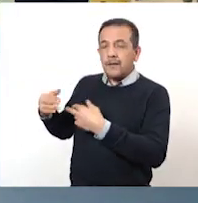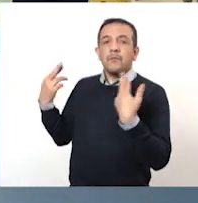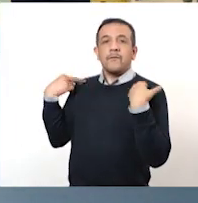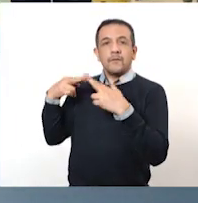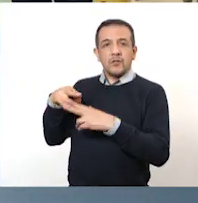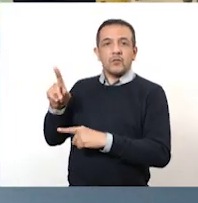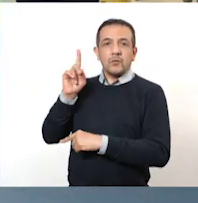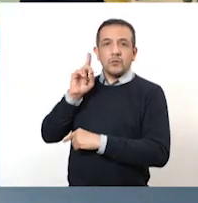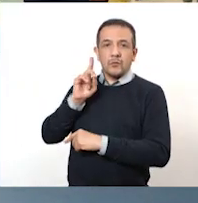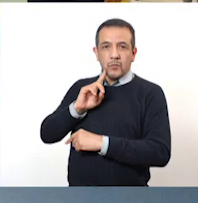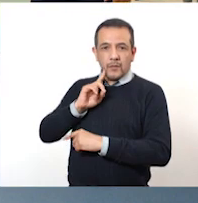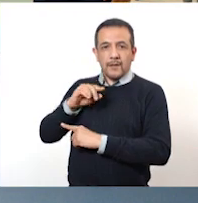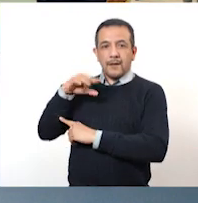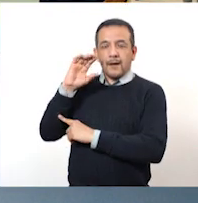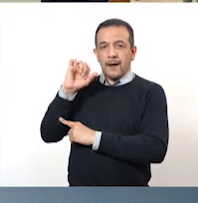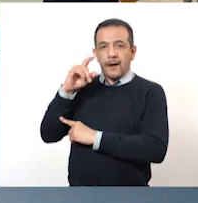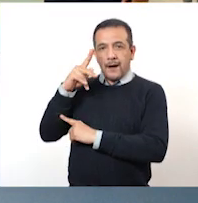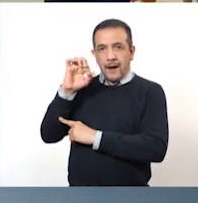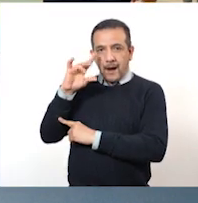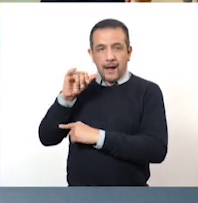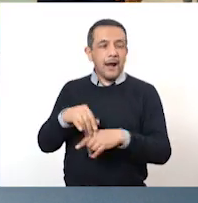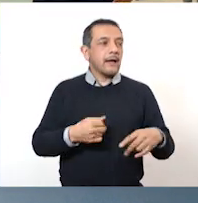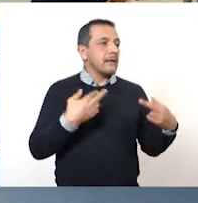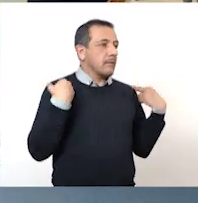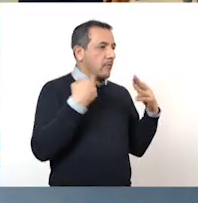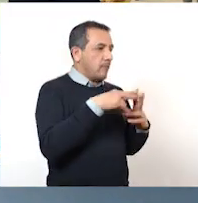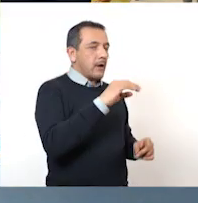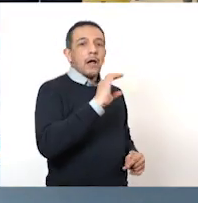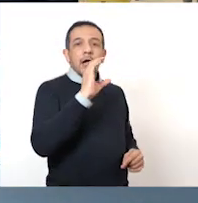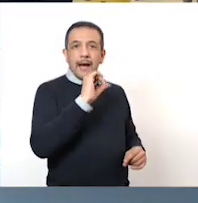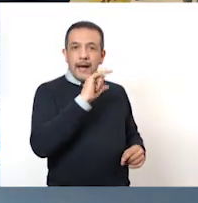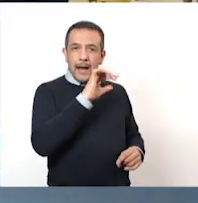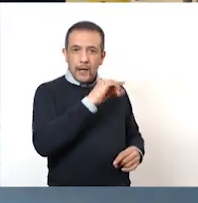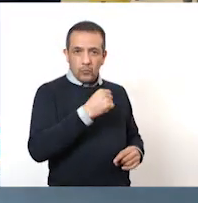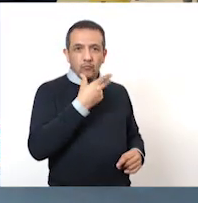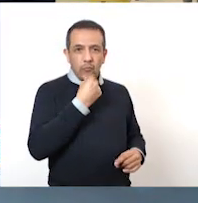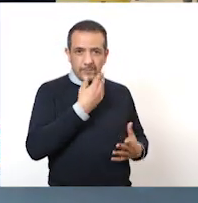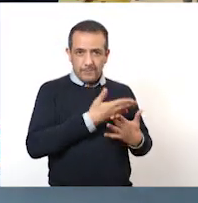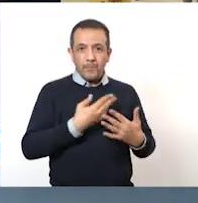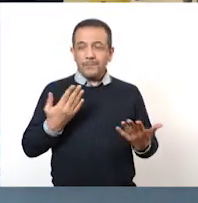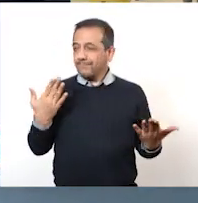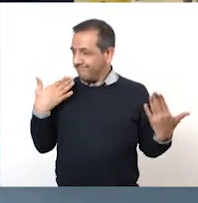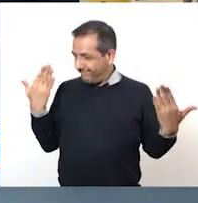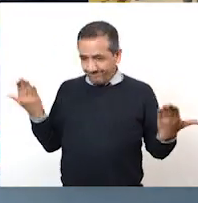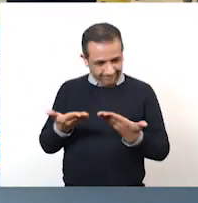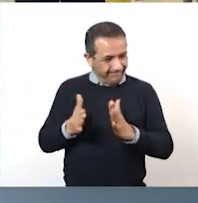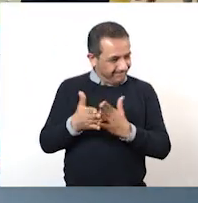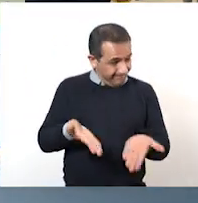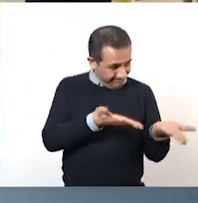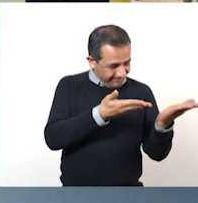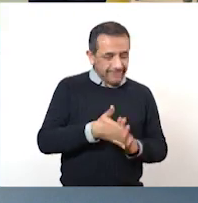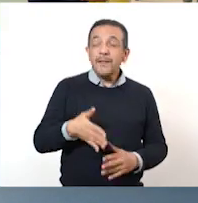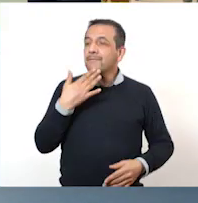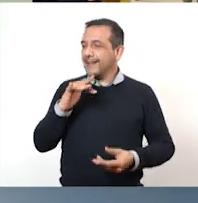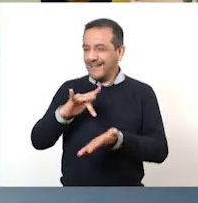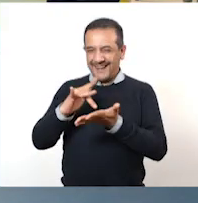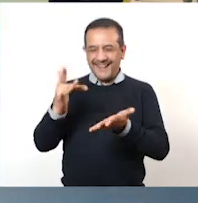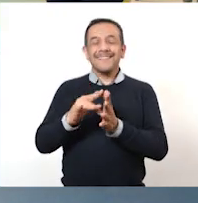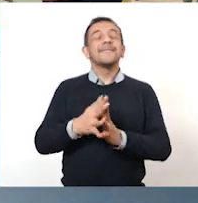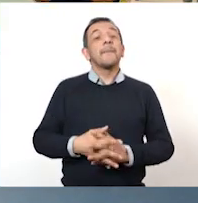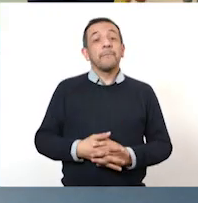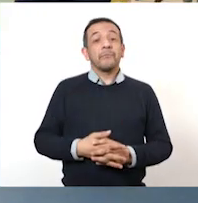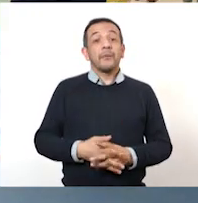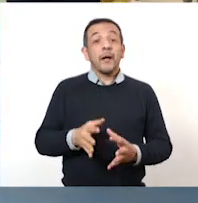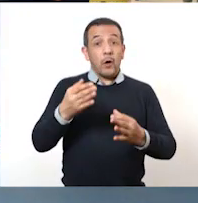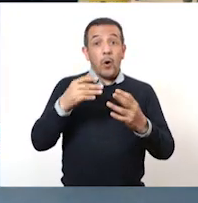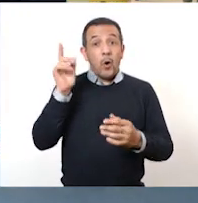titular del día de hoy, la maestra Carla Durán y el maestro Carlos González. Pues, maestro, maestra, adelante. Muchas